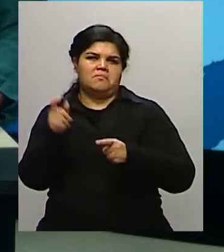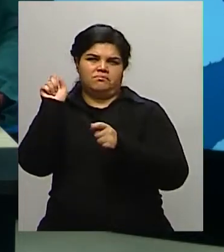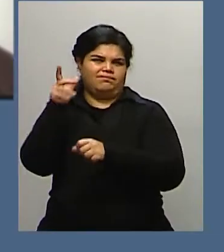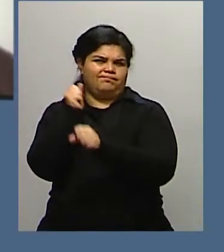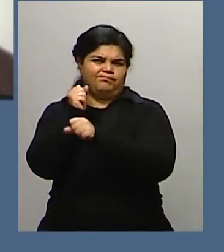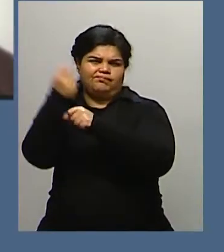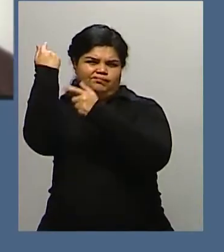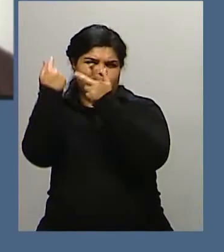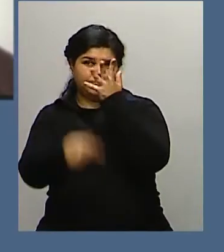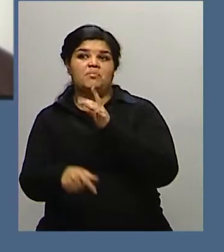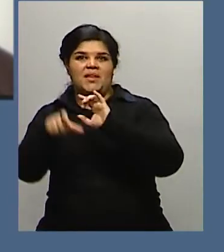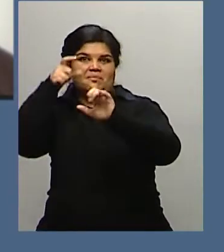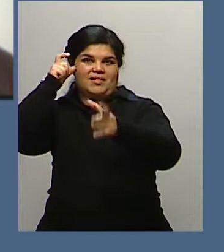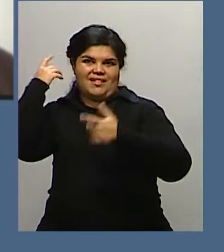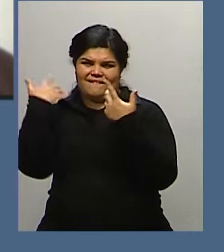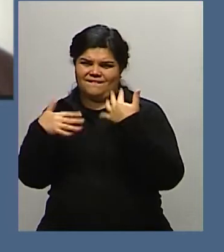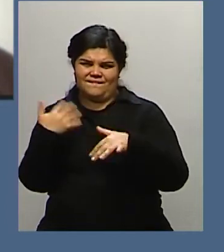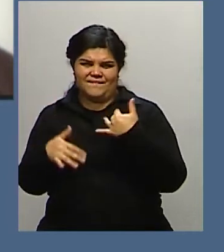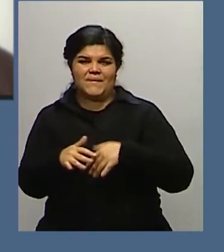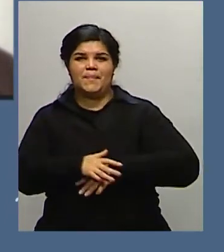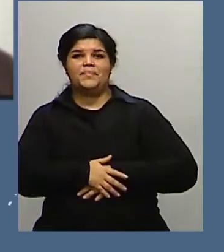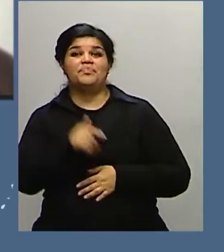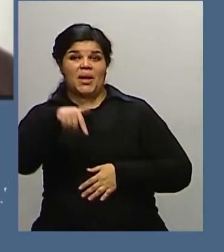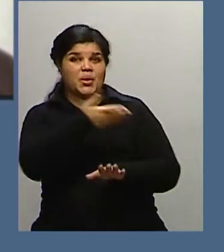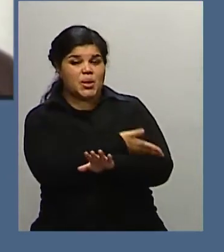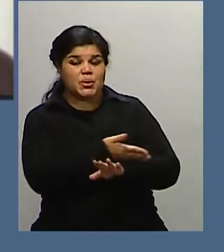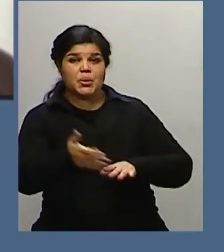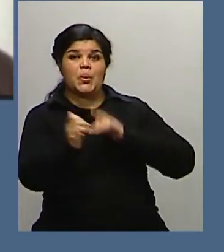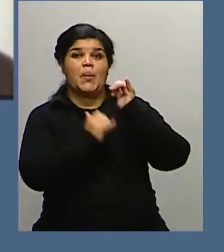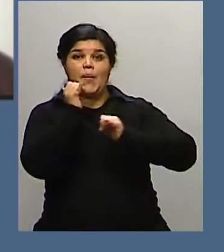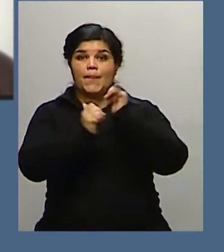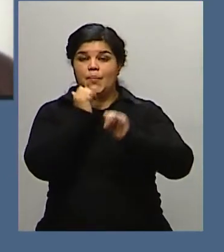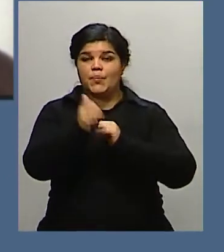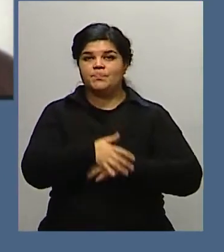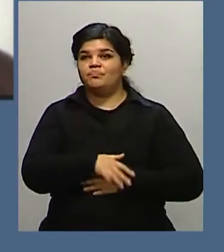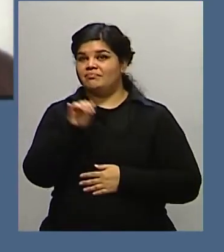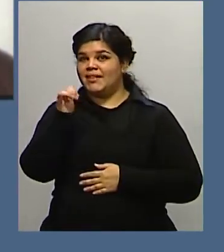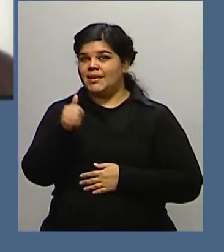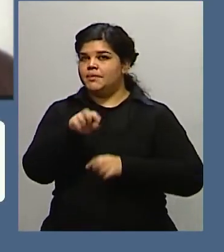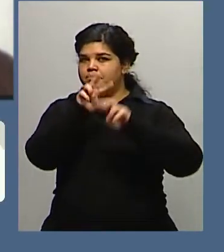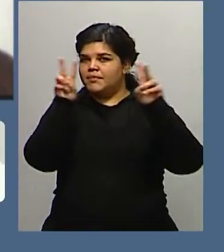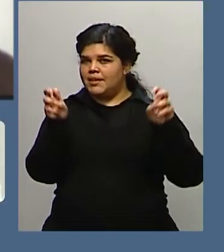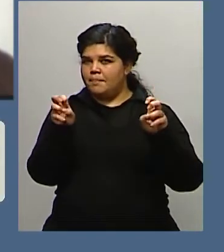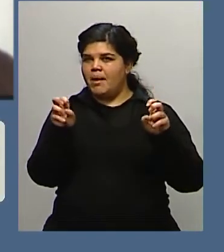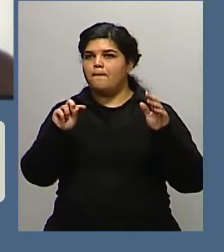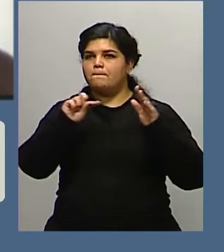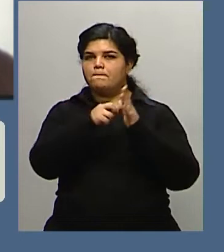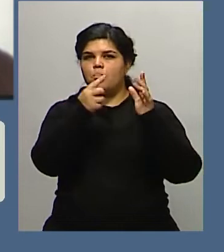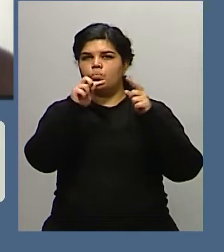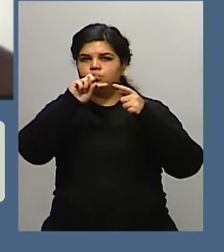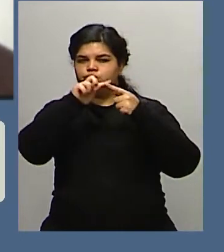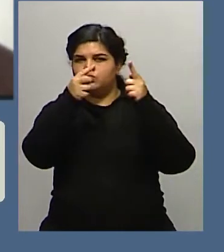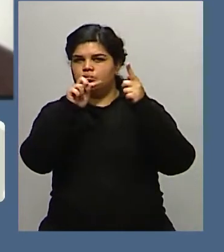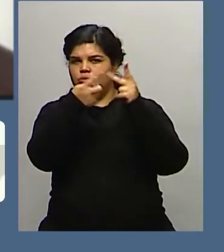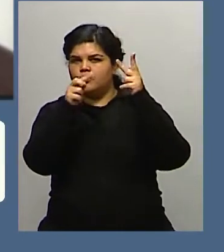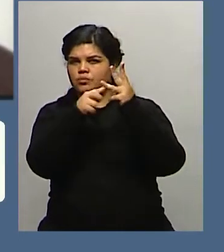currículum. Bueno, seguimos hablando, ¿no? Sí, y estaría interesante retomar una de las puntas que dejó planteada Ricardo en el